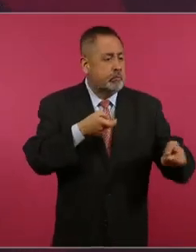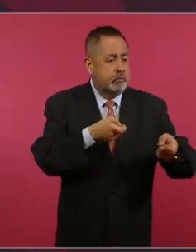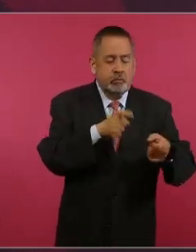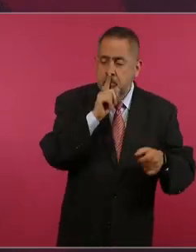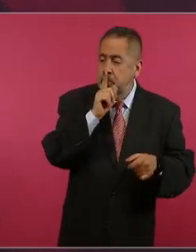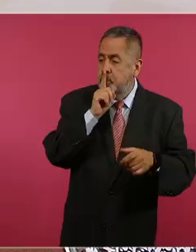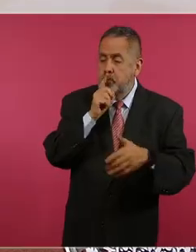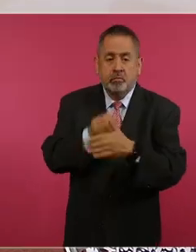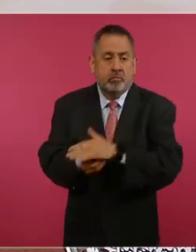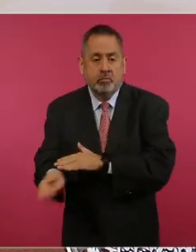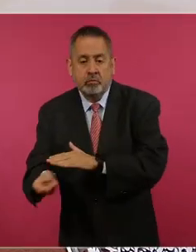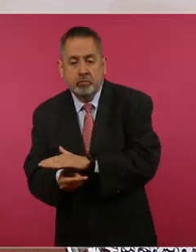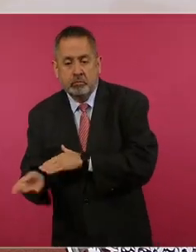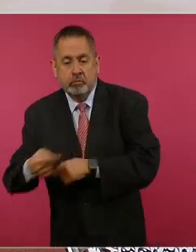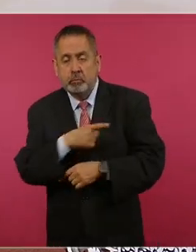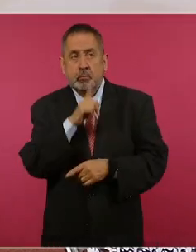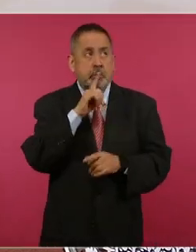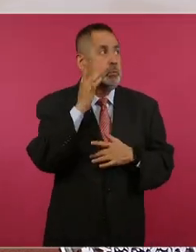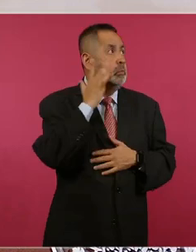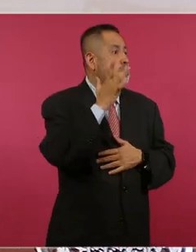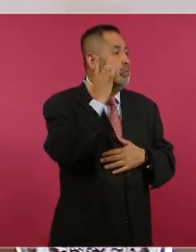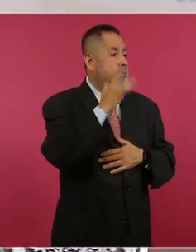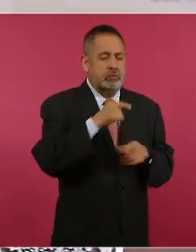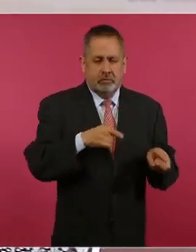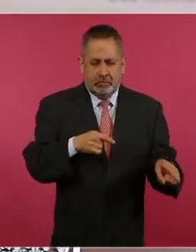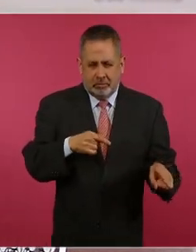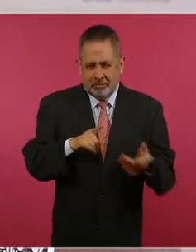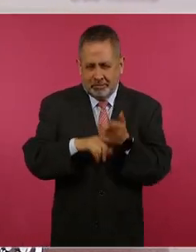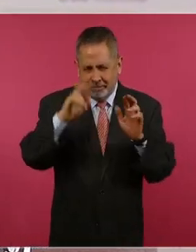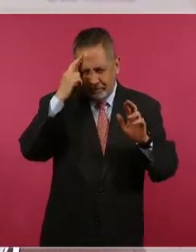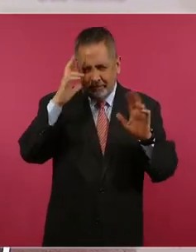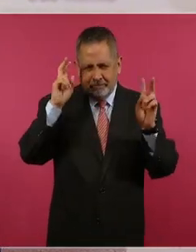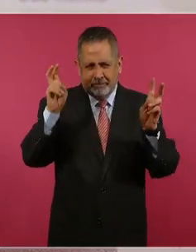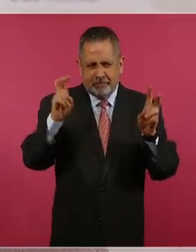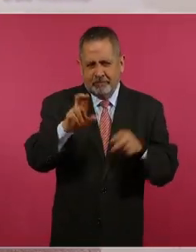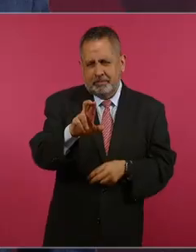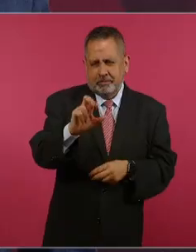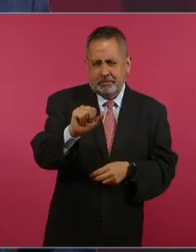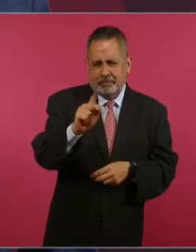contrabando, cuando el operativo rápido y furioso.